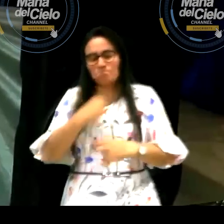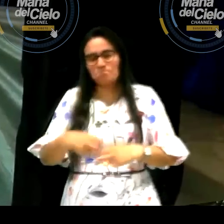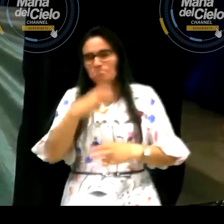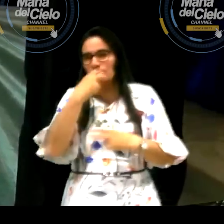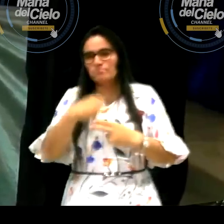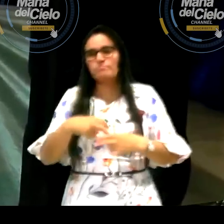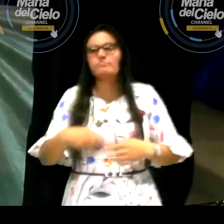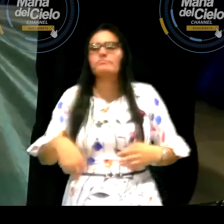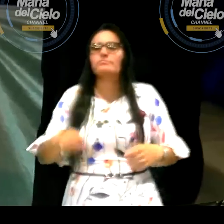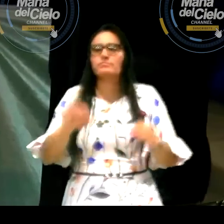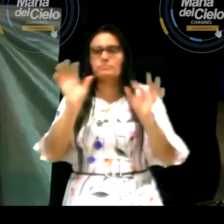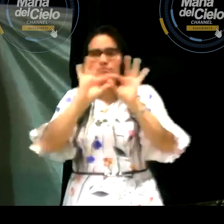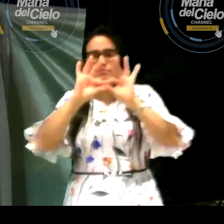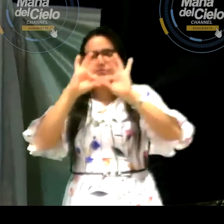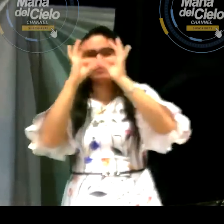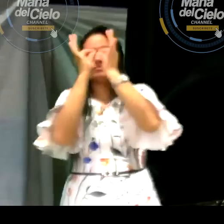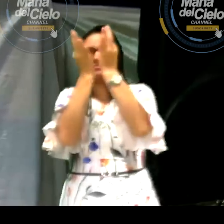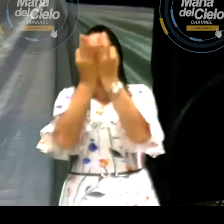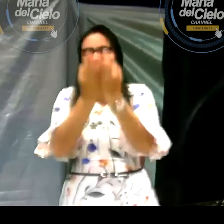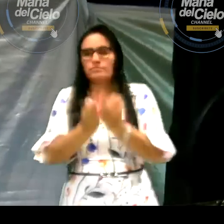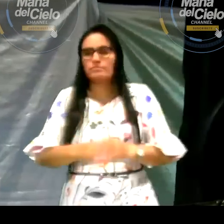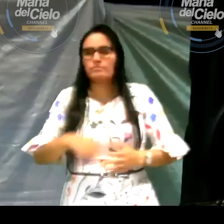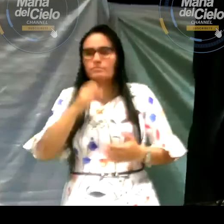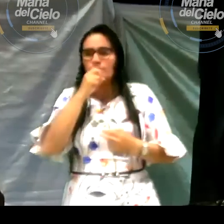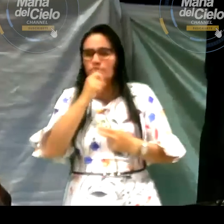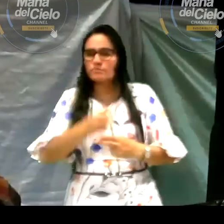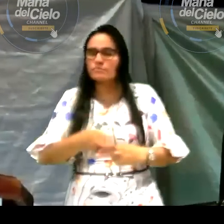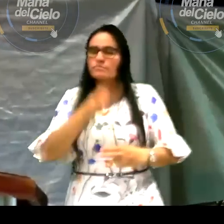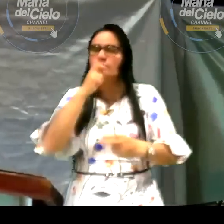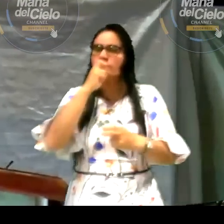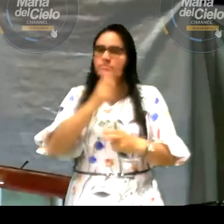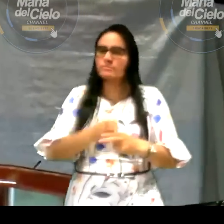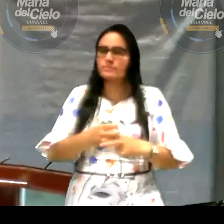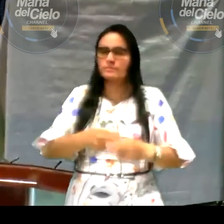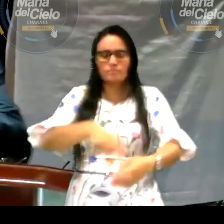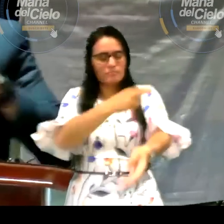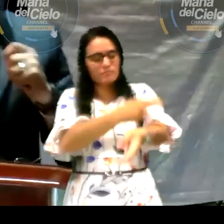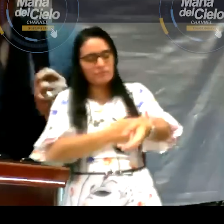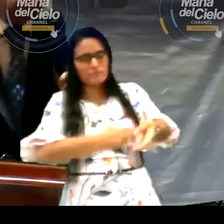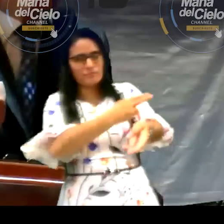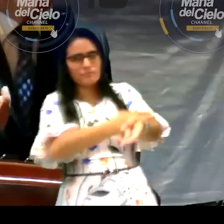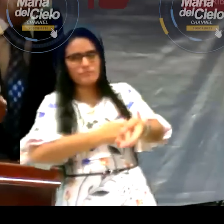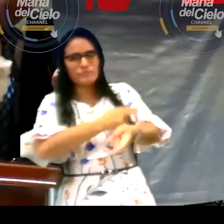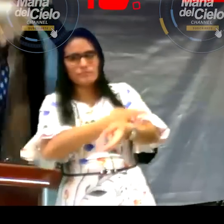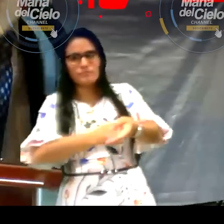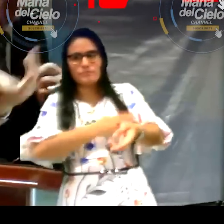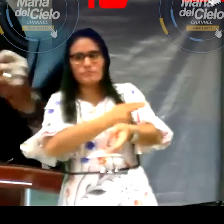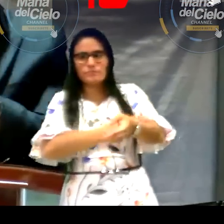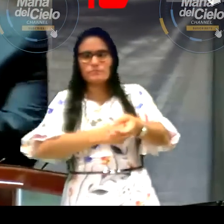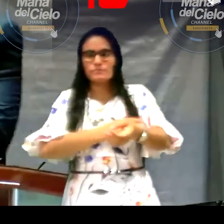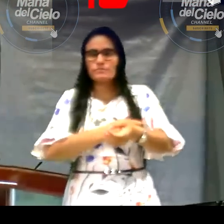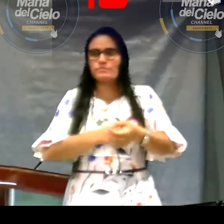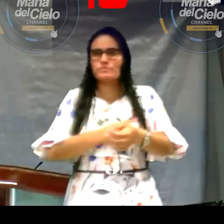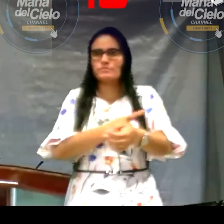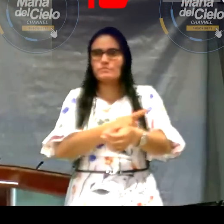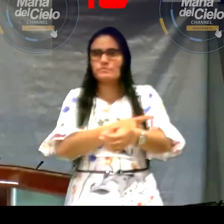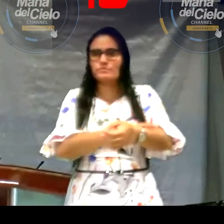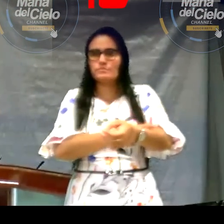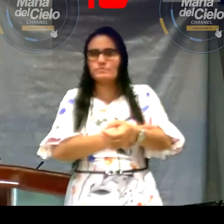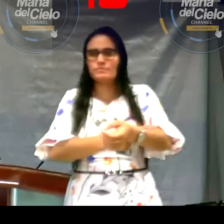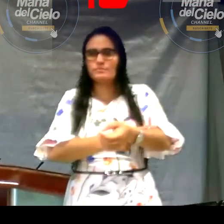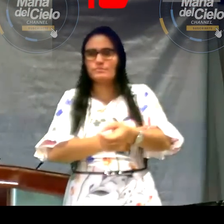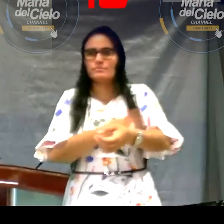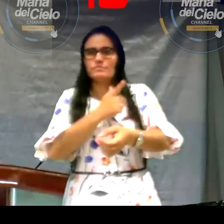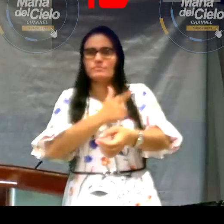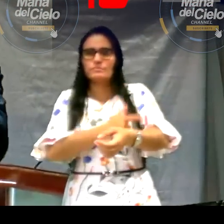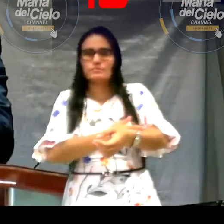con ellos. Por eso se drogan, se inyectan las venas. Por eso están desesperados. Ni duermen tranquilos, ni comen tranquilos. Nadie